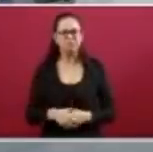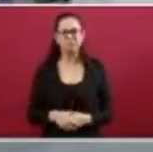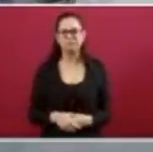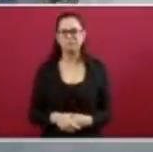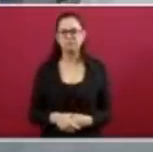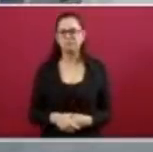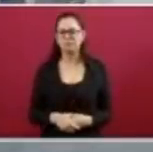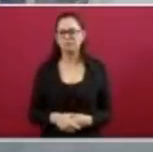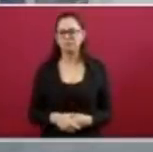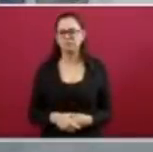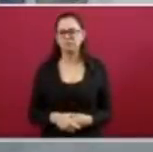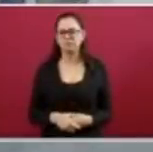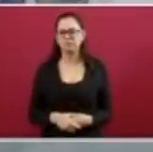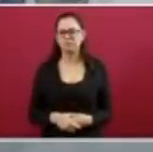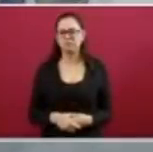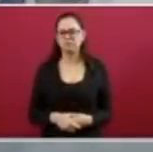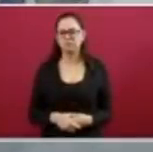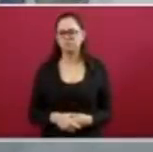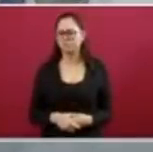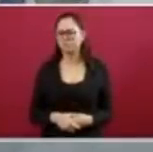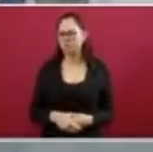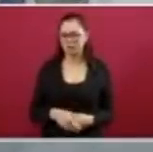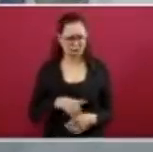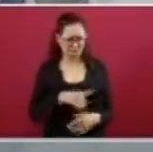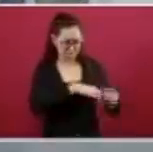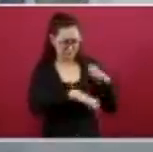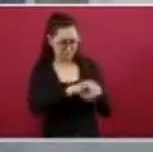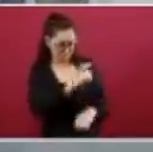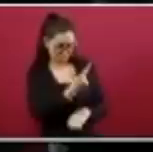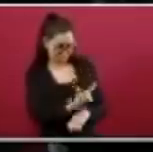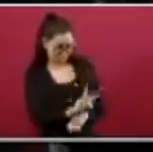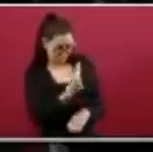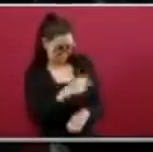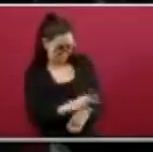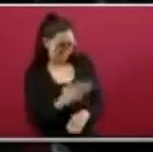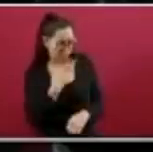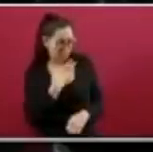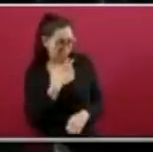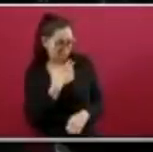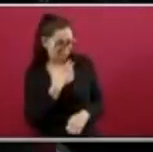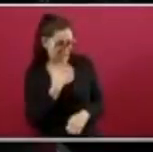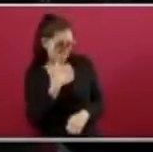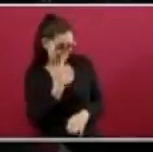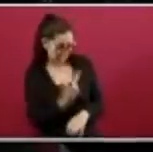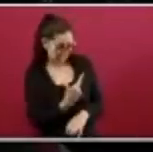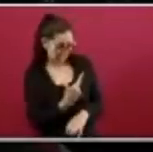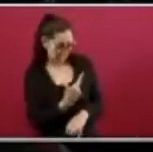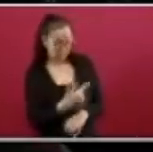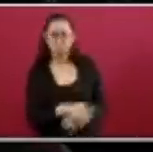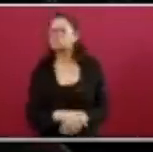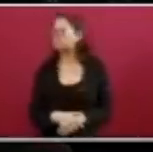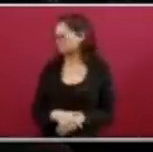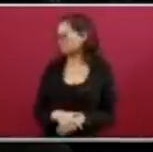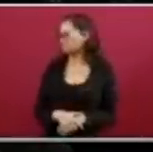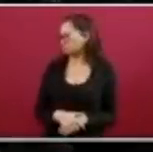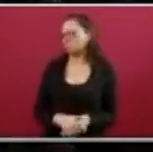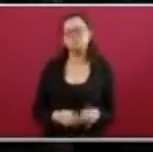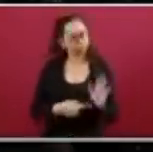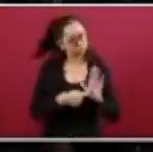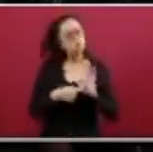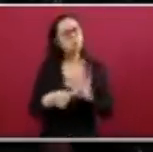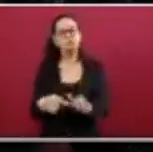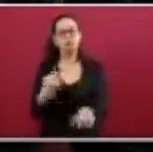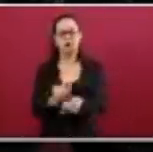¿Tiene los nombres de las siete empresas? Sí, ¿De las siete? Sí. De una vez.